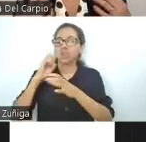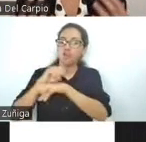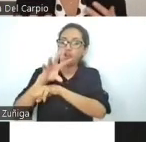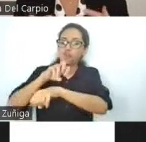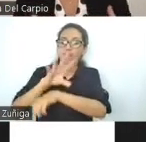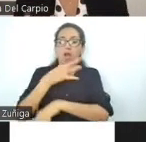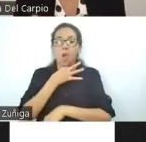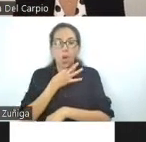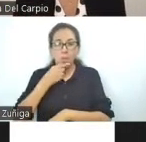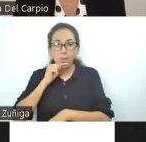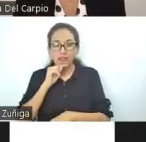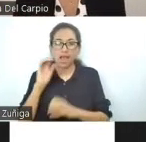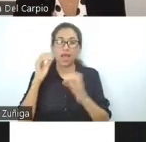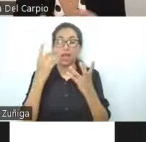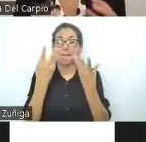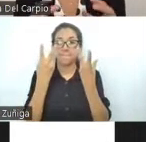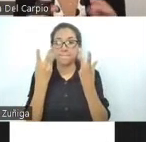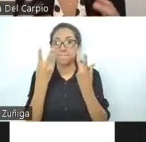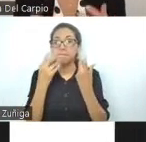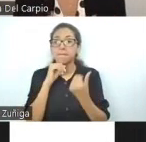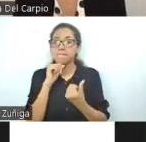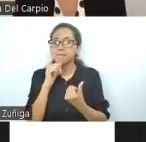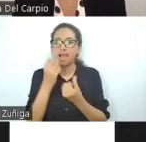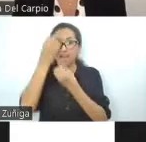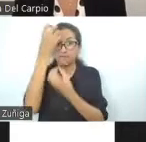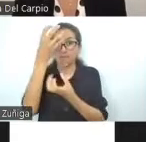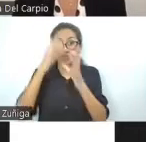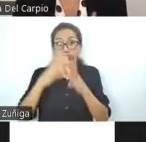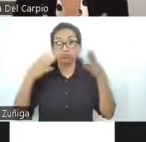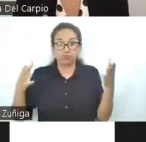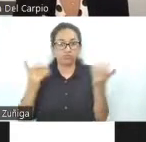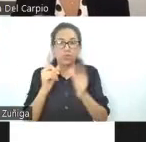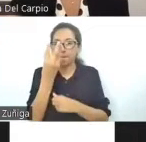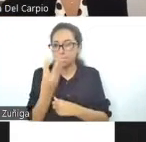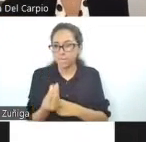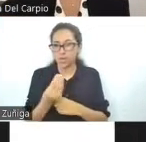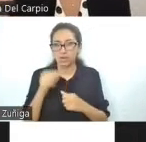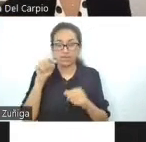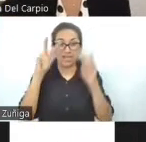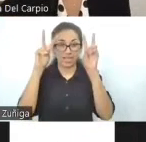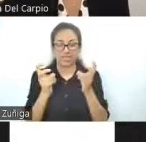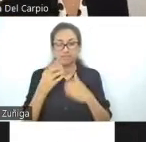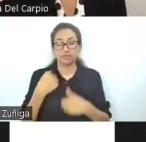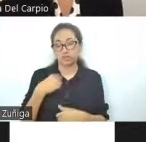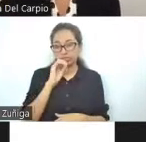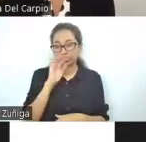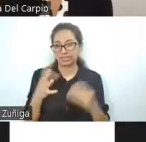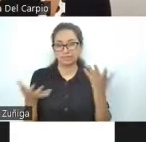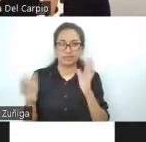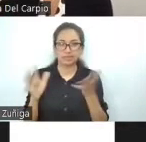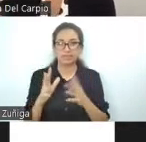Hay poca evidencia o poca información al alcance sobre este tema. Yo diría que incluso